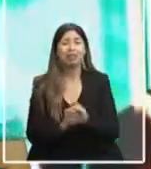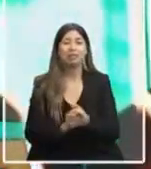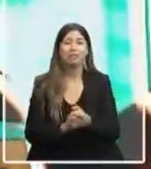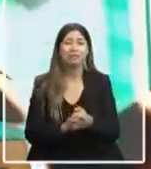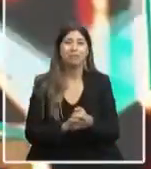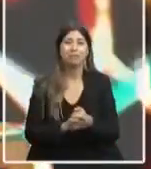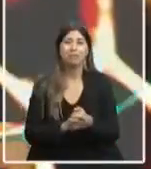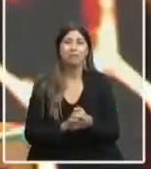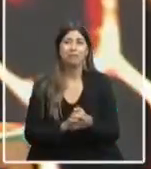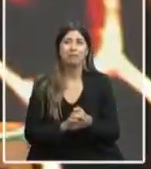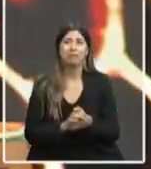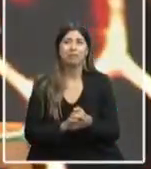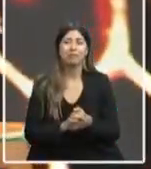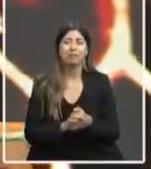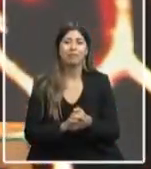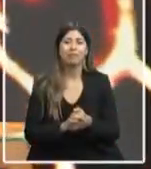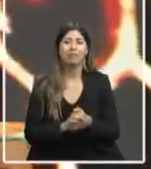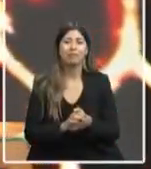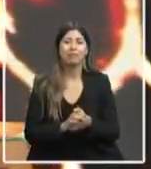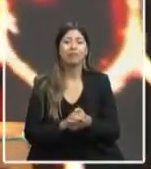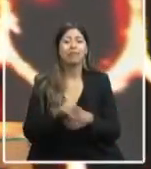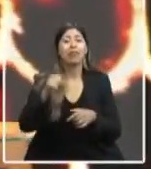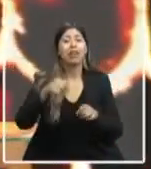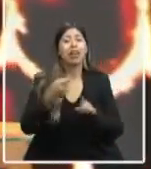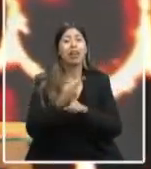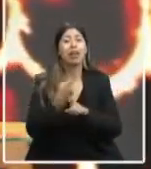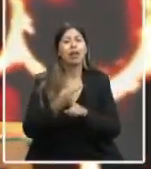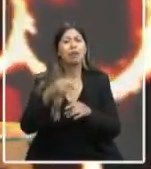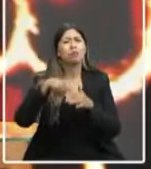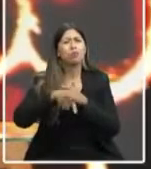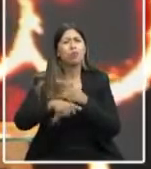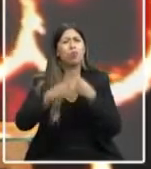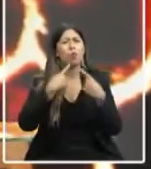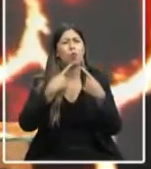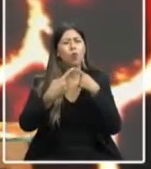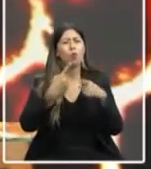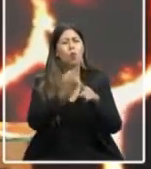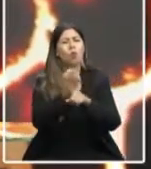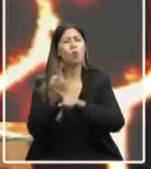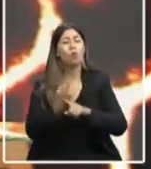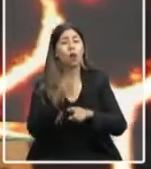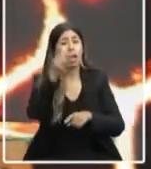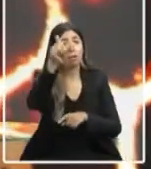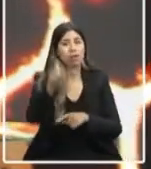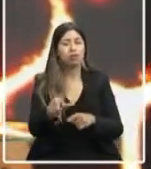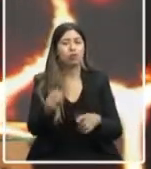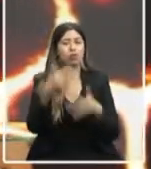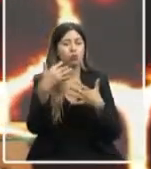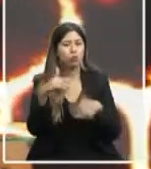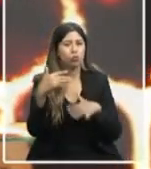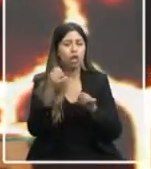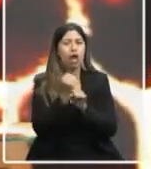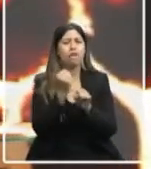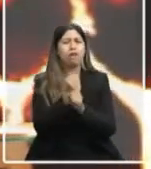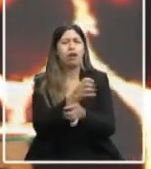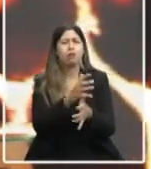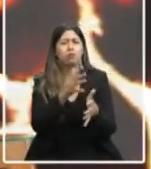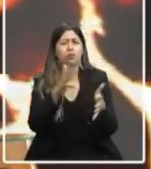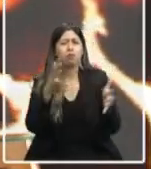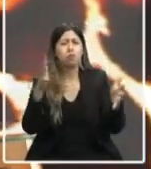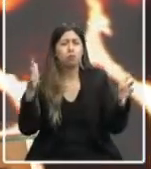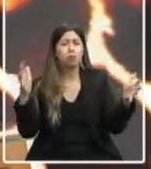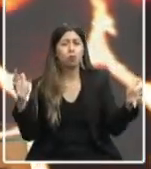Tratamos de tener esta conversación en profundidad con una persona que ha sido muy relevante, tiene un trabajo amplísimo en